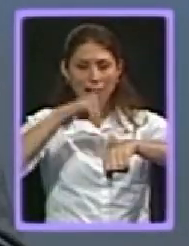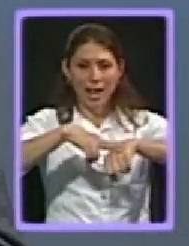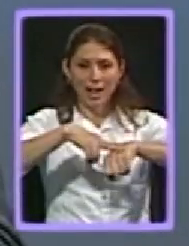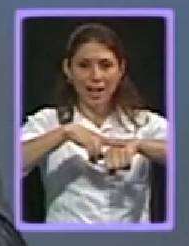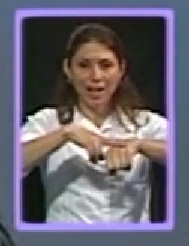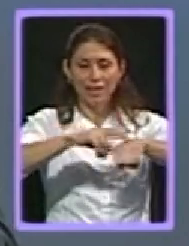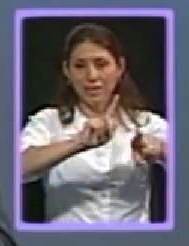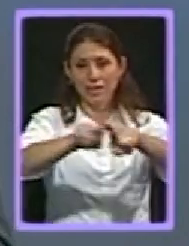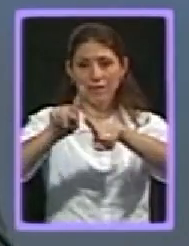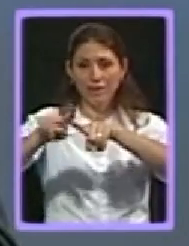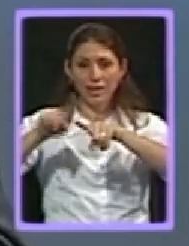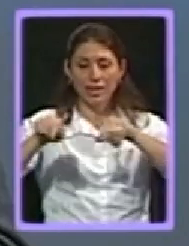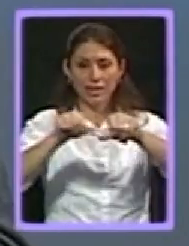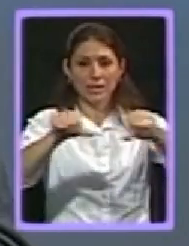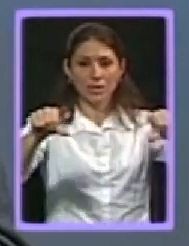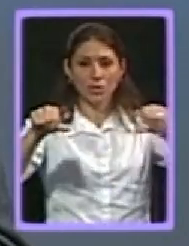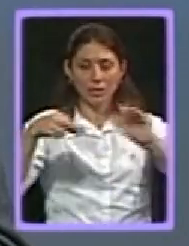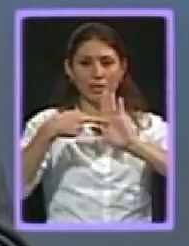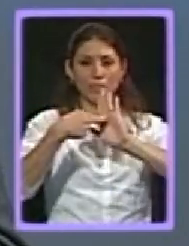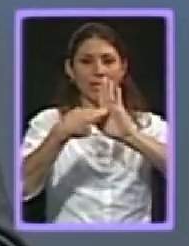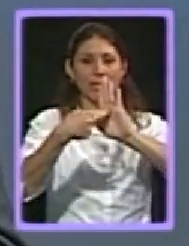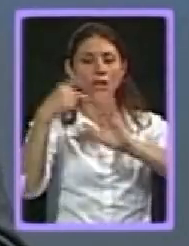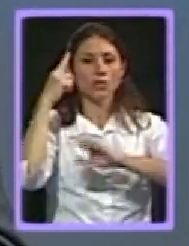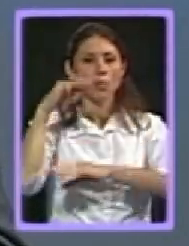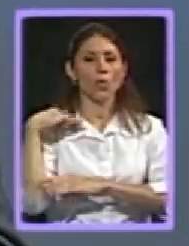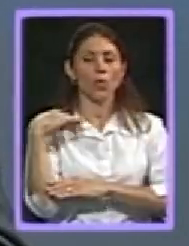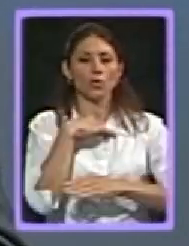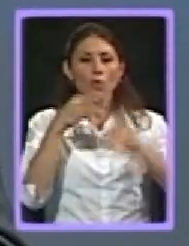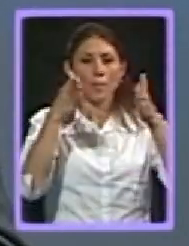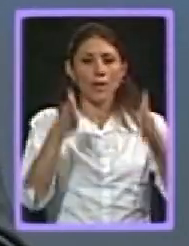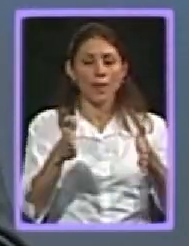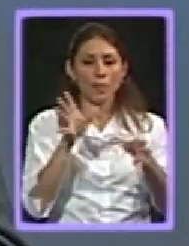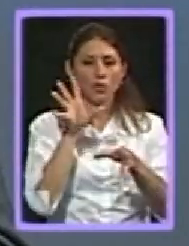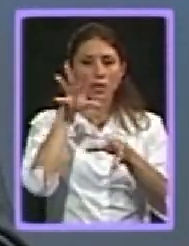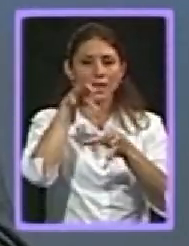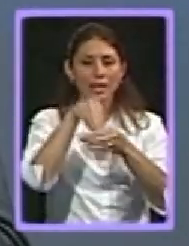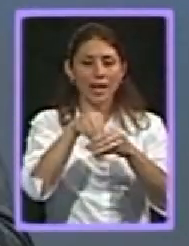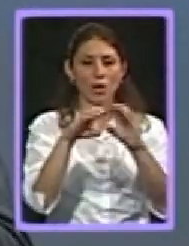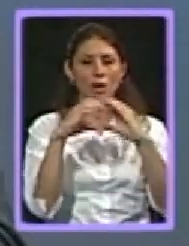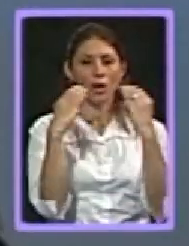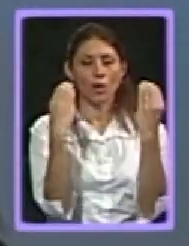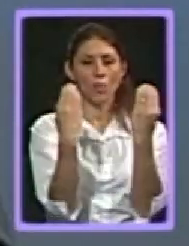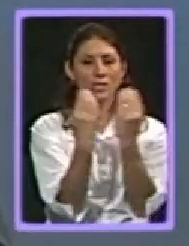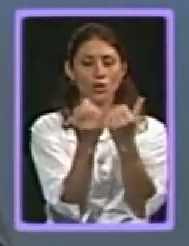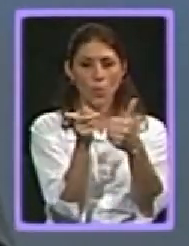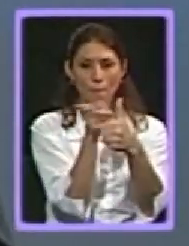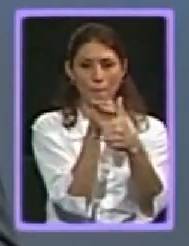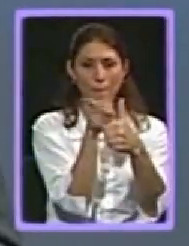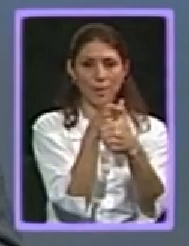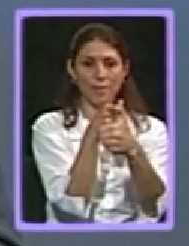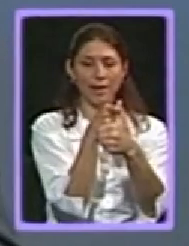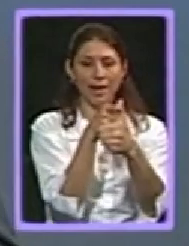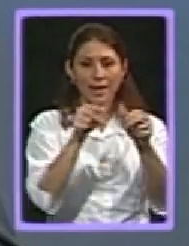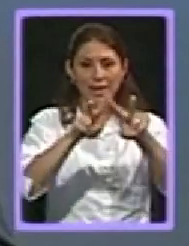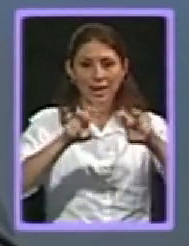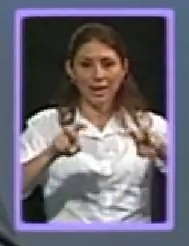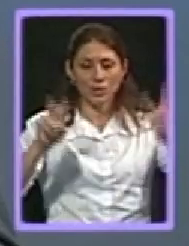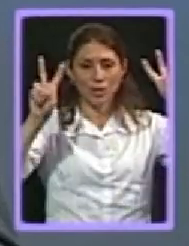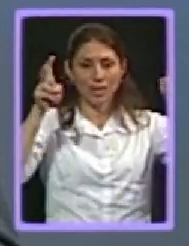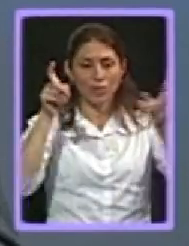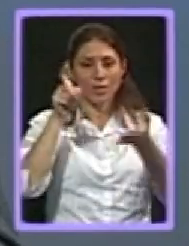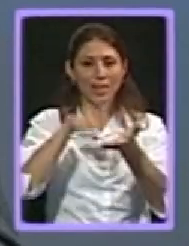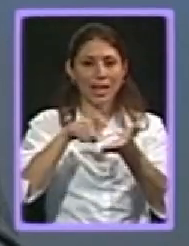diferentes sectores representados por los miembros que en ese momento integraron la comisión, la primera comisión que analizó el tema de la